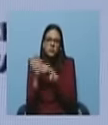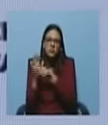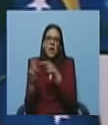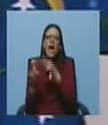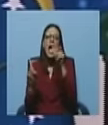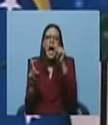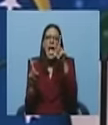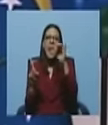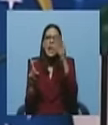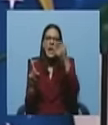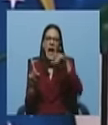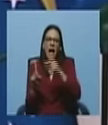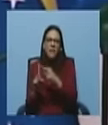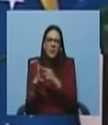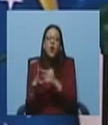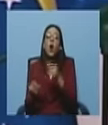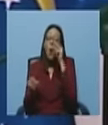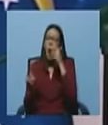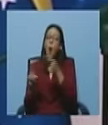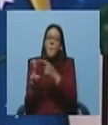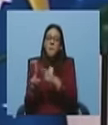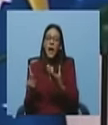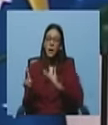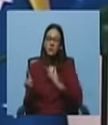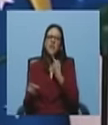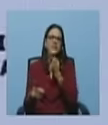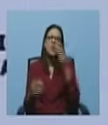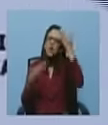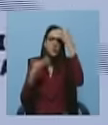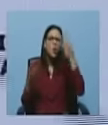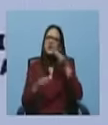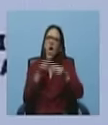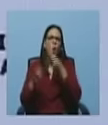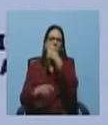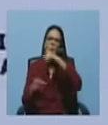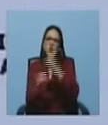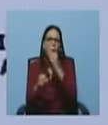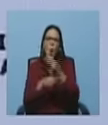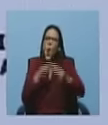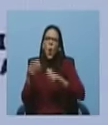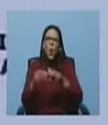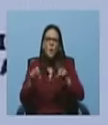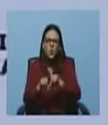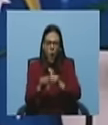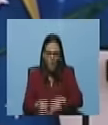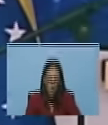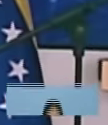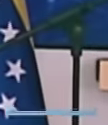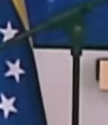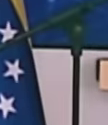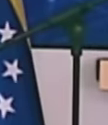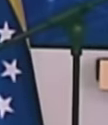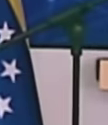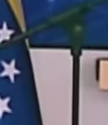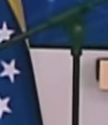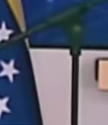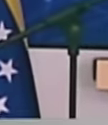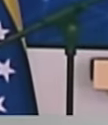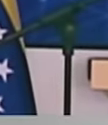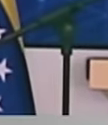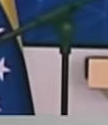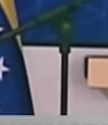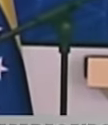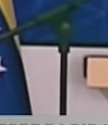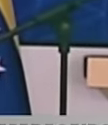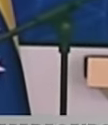Alejandro Silva. Dice el señor Guanipa que él no sabe cómo era el procedimiento hacia abajo. No, sí sabe,